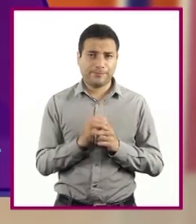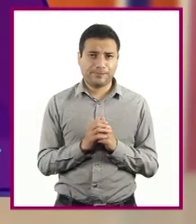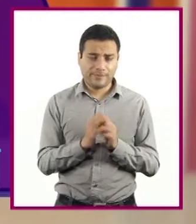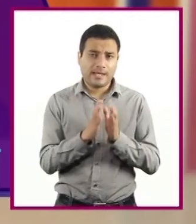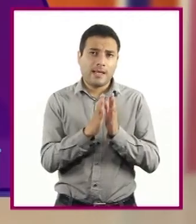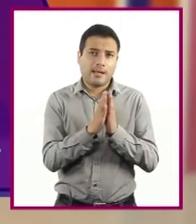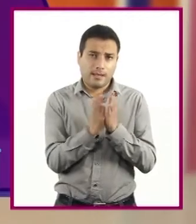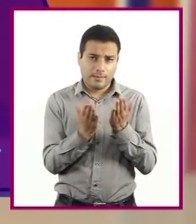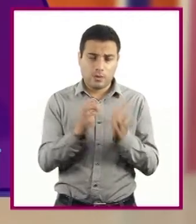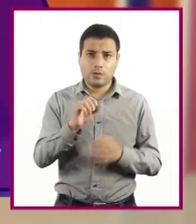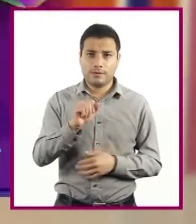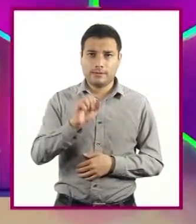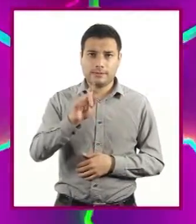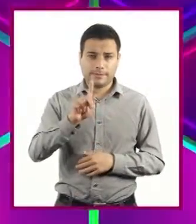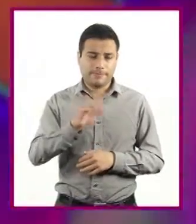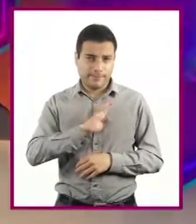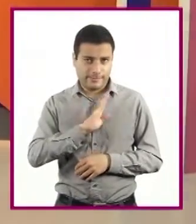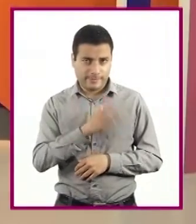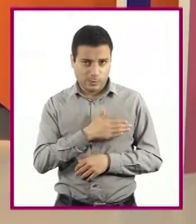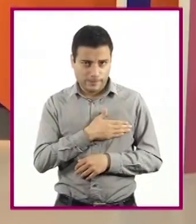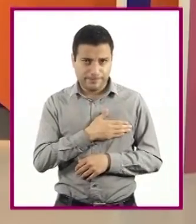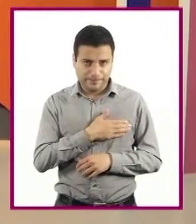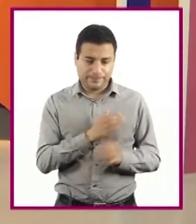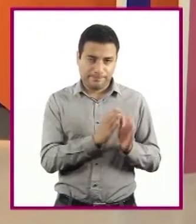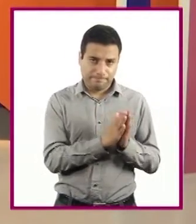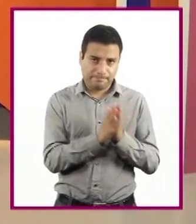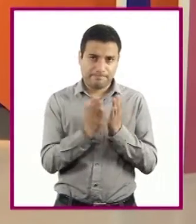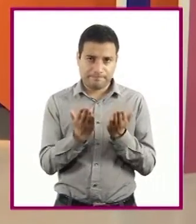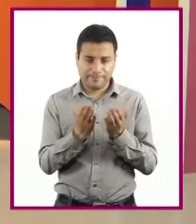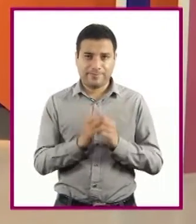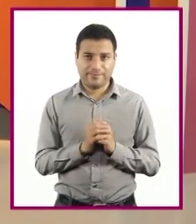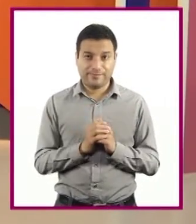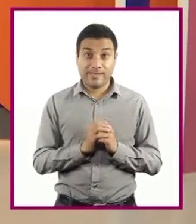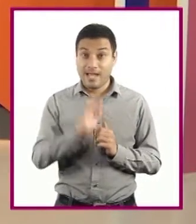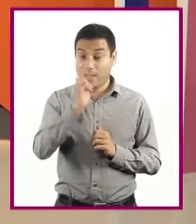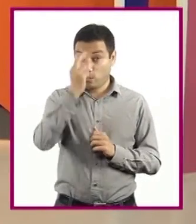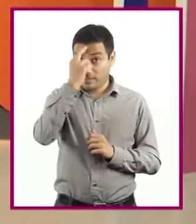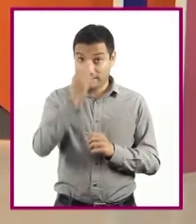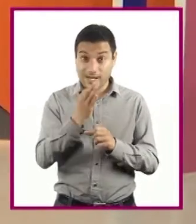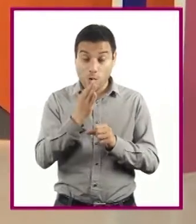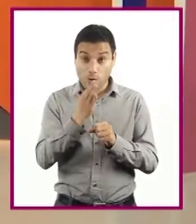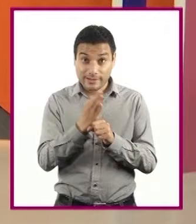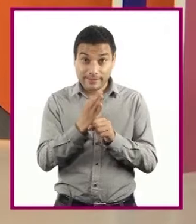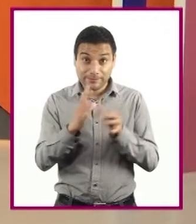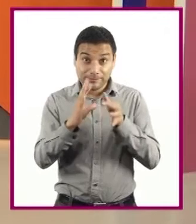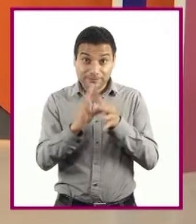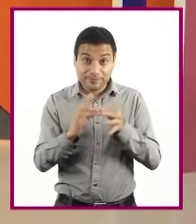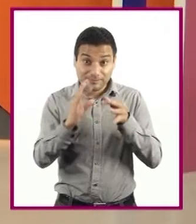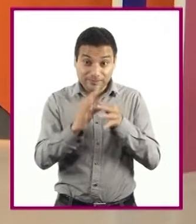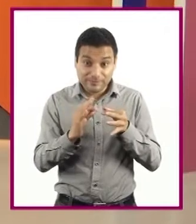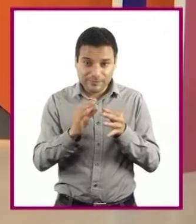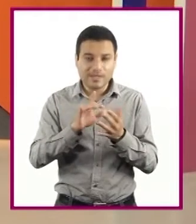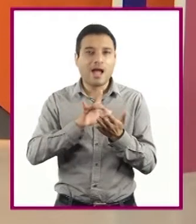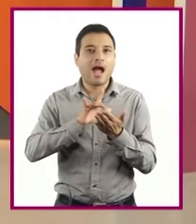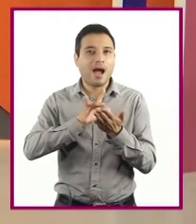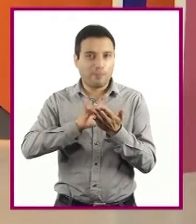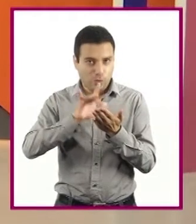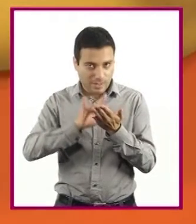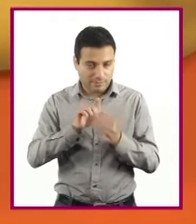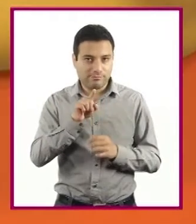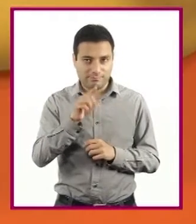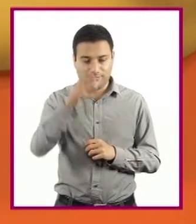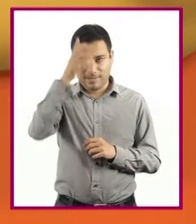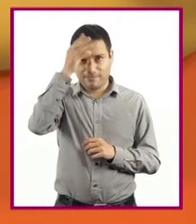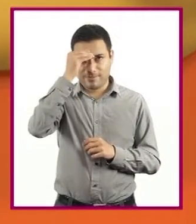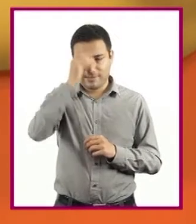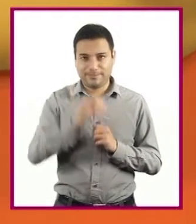libro de texto de lengua materna. Recuerden que todo lo que repasemos en esta sesión es para reforzar su conocimiento.